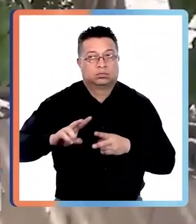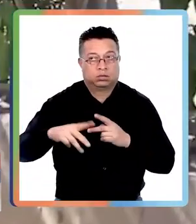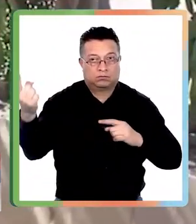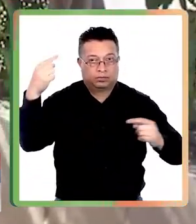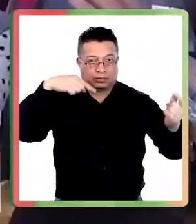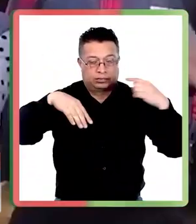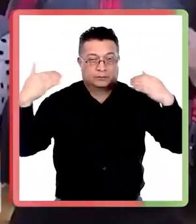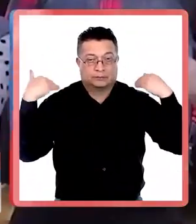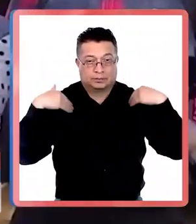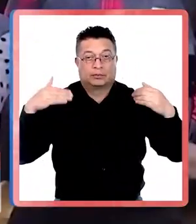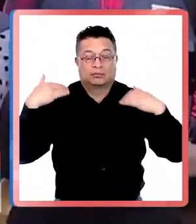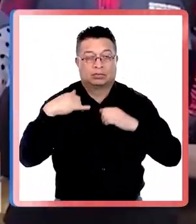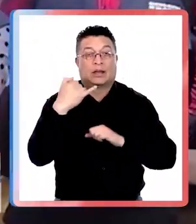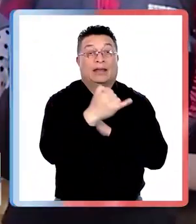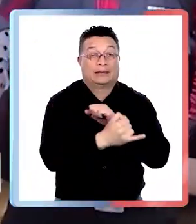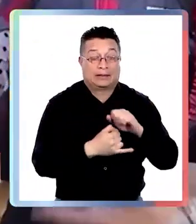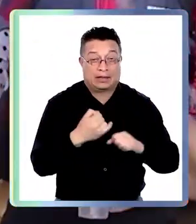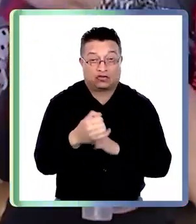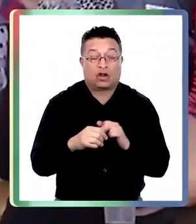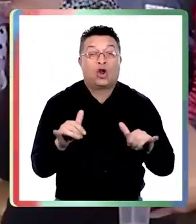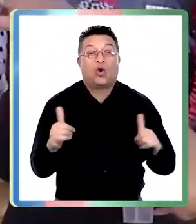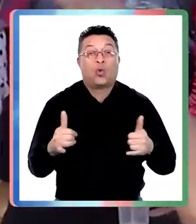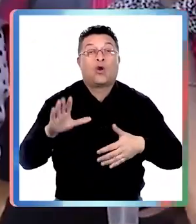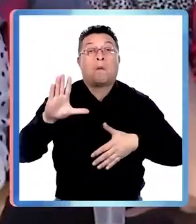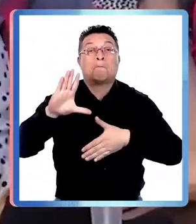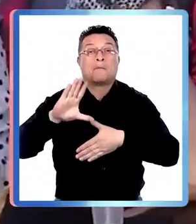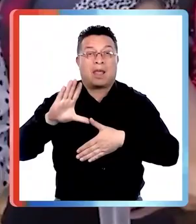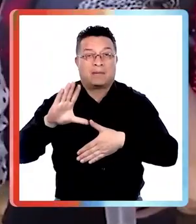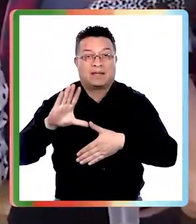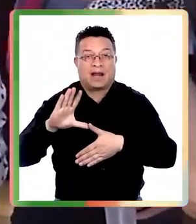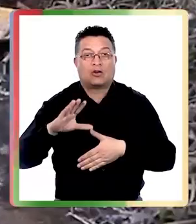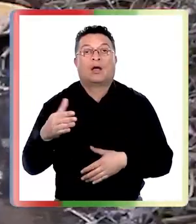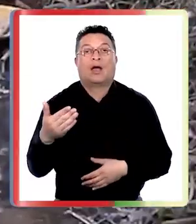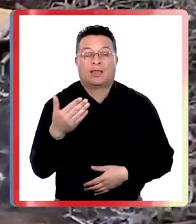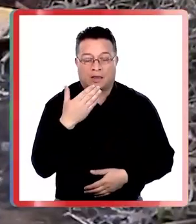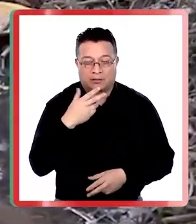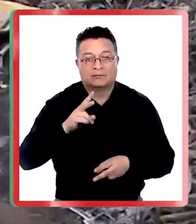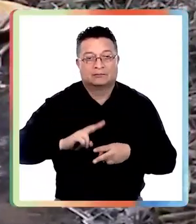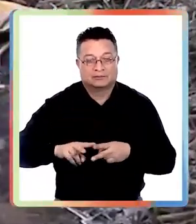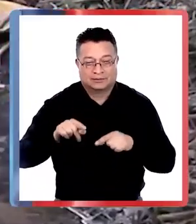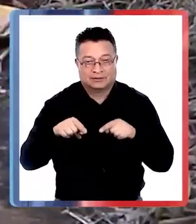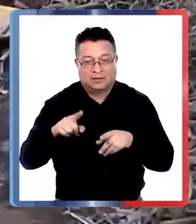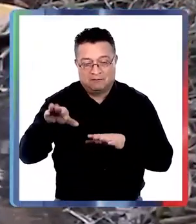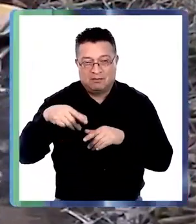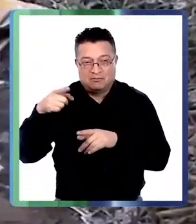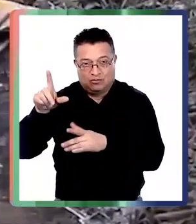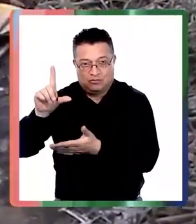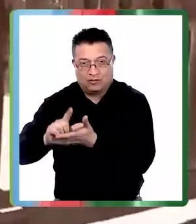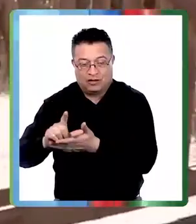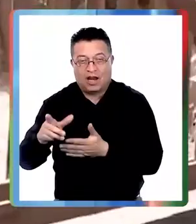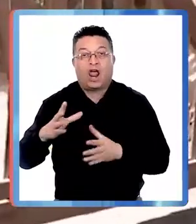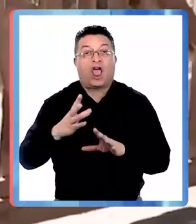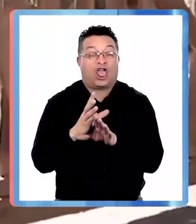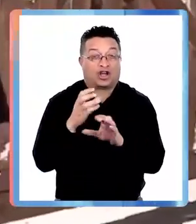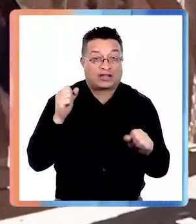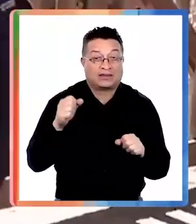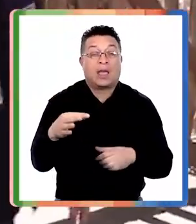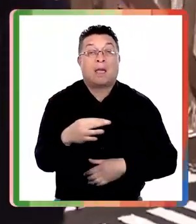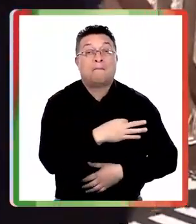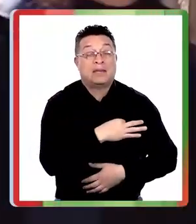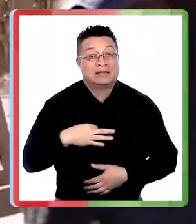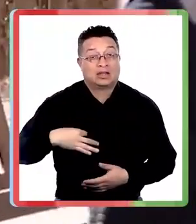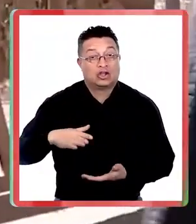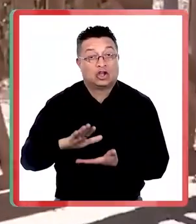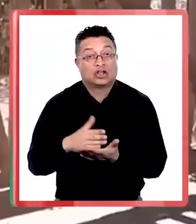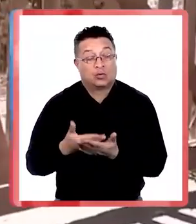internacionales durante los Juegos Panamericanos, que también se realizarán en el mismo sector en los Andes, el Ministerio de Salud ha iniciado una amplia